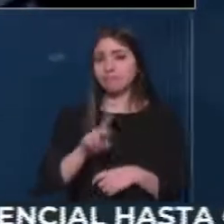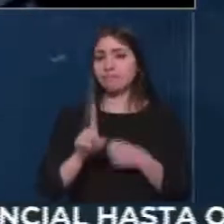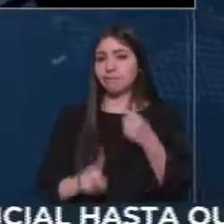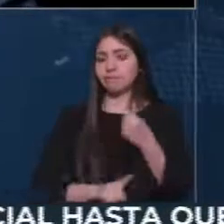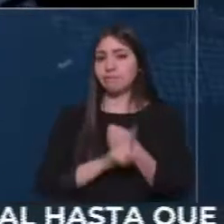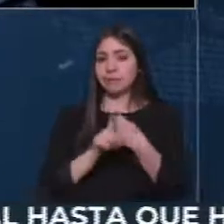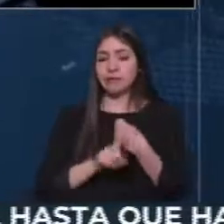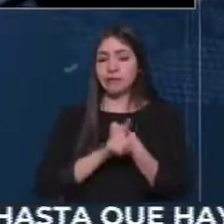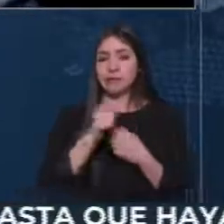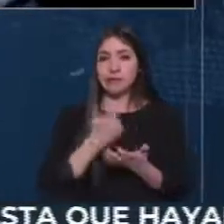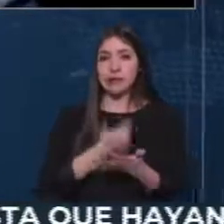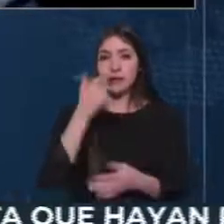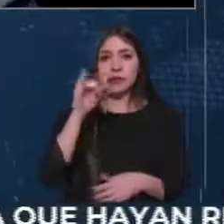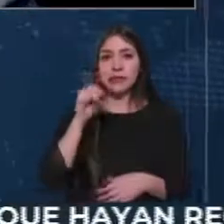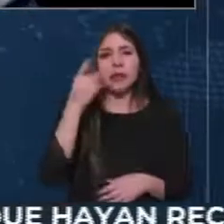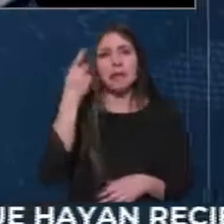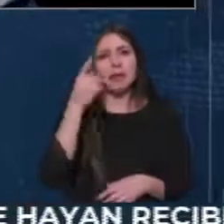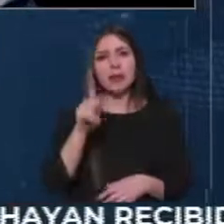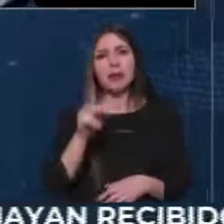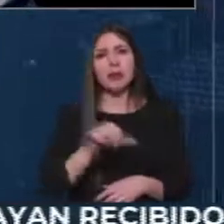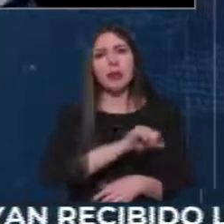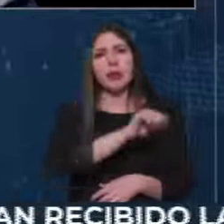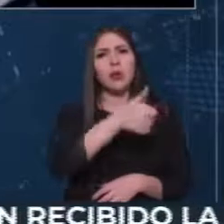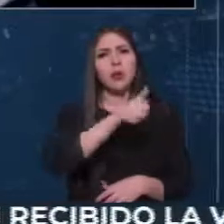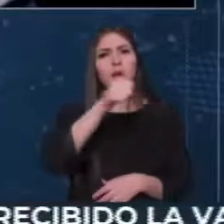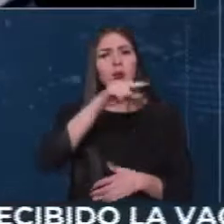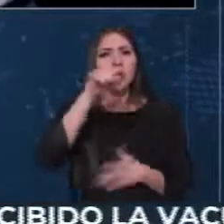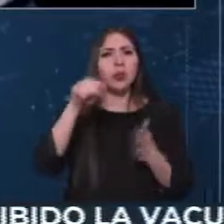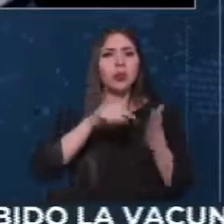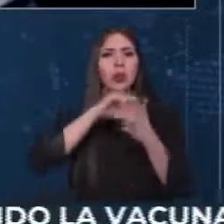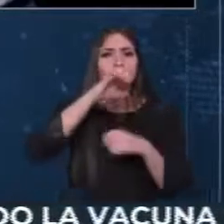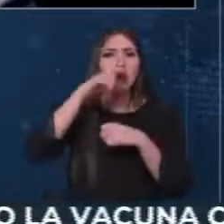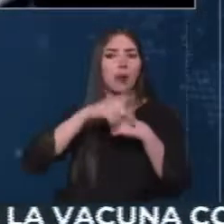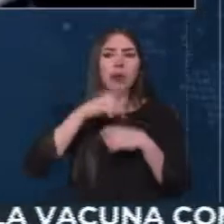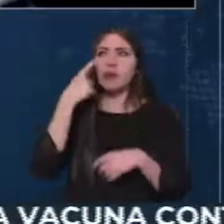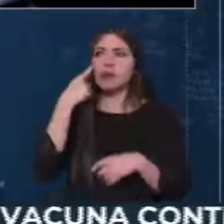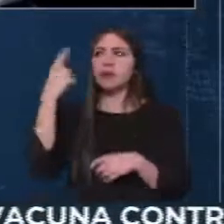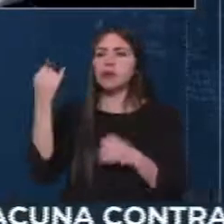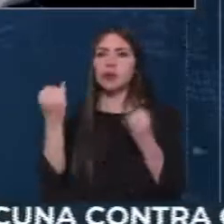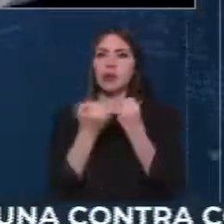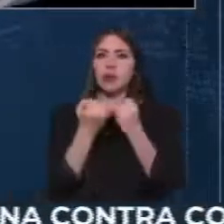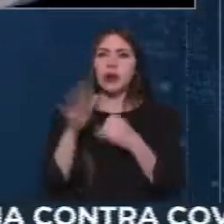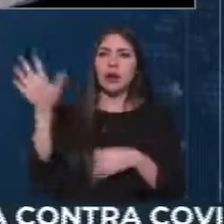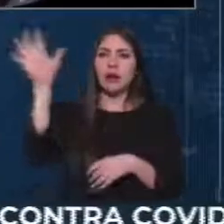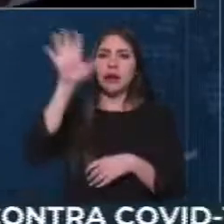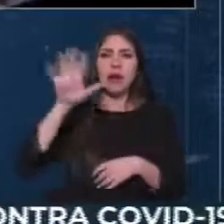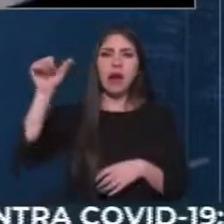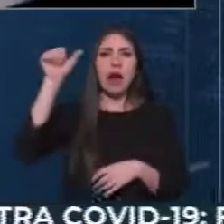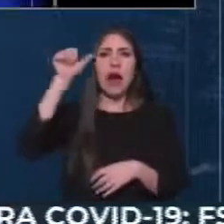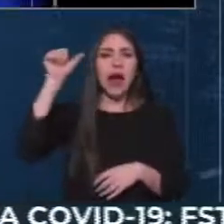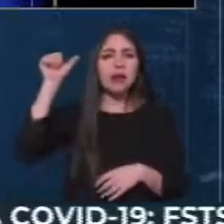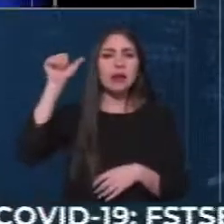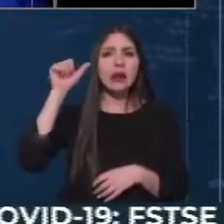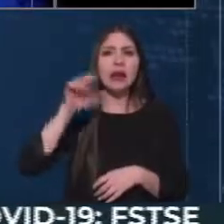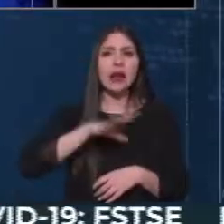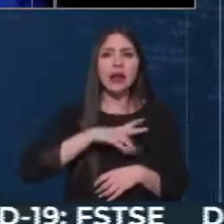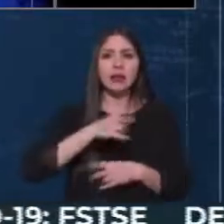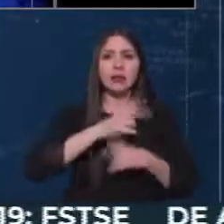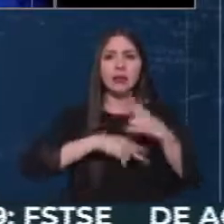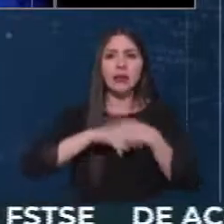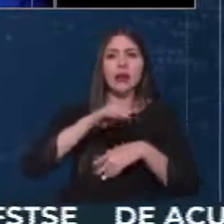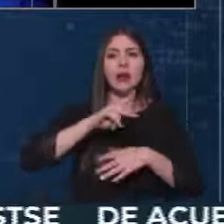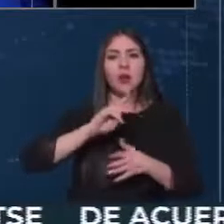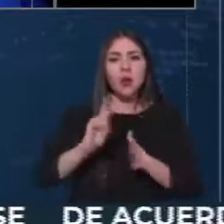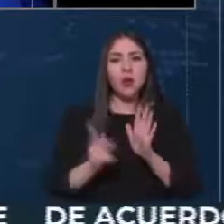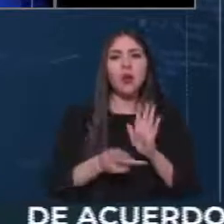pero también estamos viendo en otros lugares de Europa, en Asia, que se enfrentan nuevas olas de COVID-19,